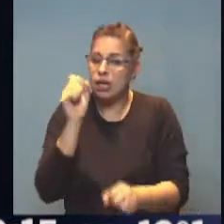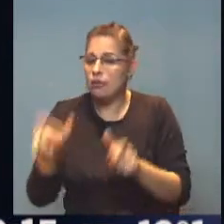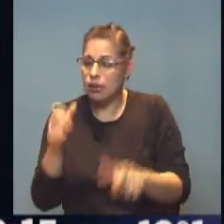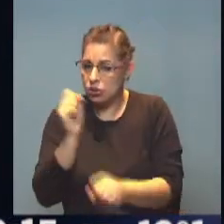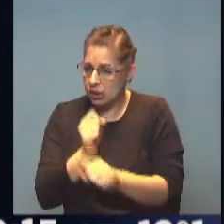ganancia